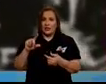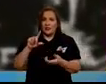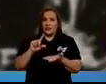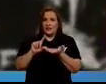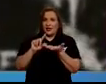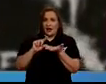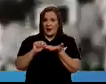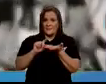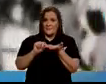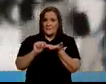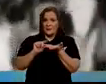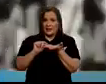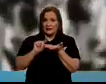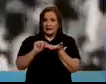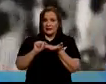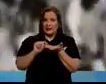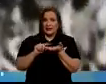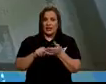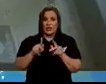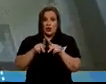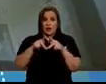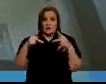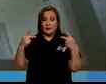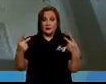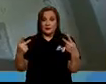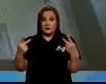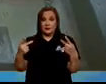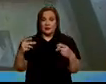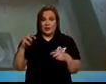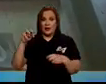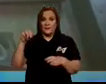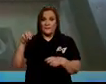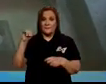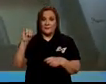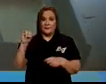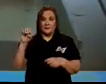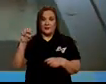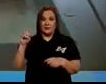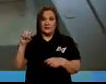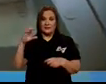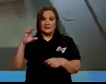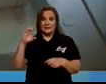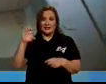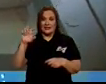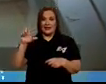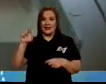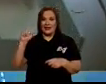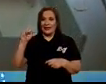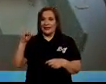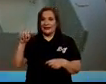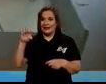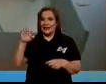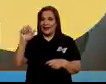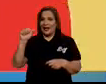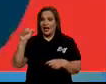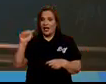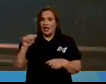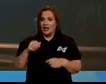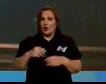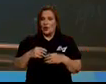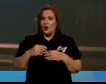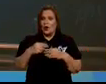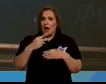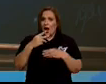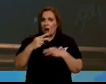edición del primer periódico del Istmo, La Miscelánea. Jugó un rol fundamental en el proceso emancipador.